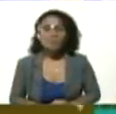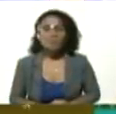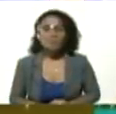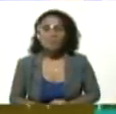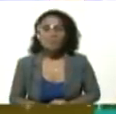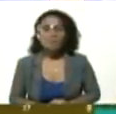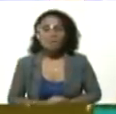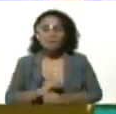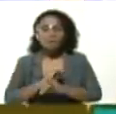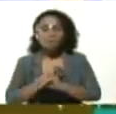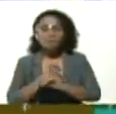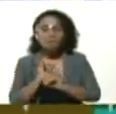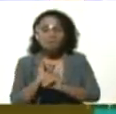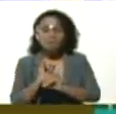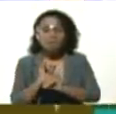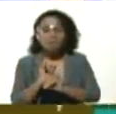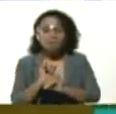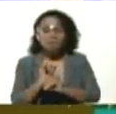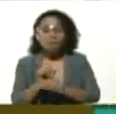semana de